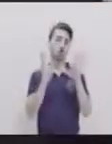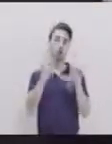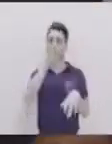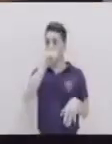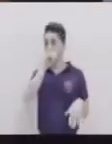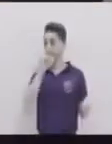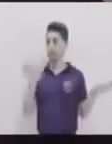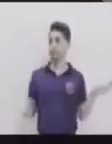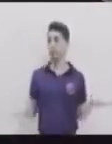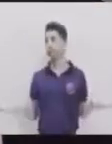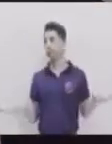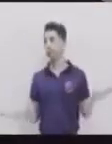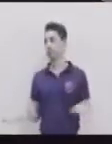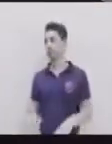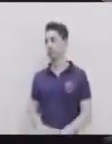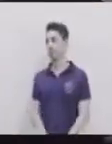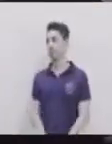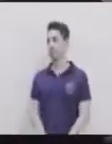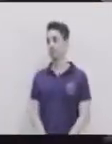ocho patos.